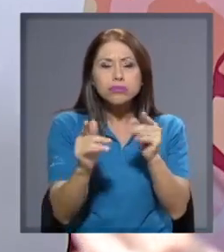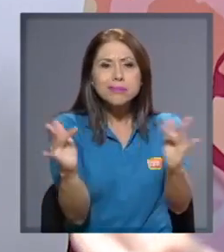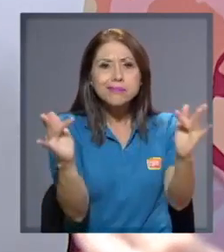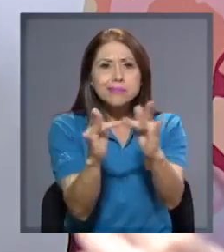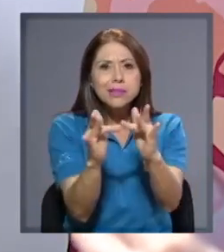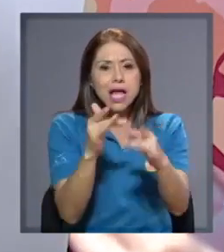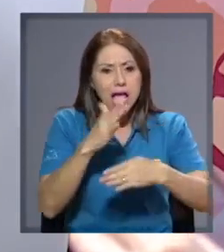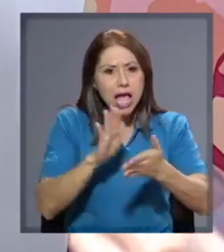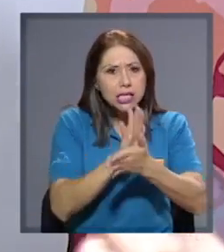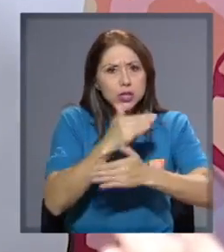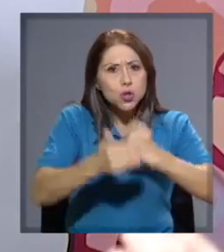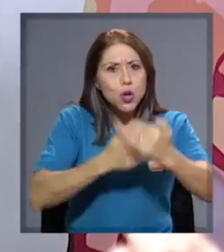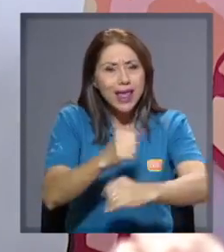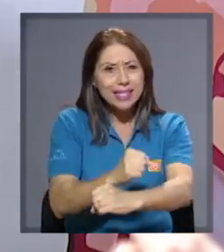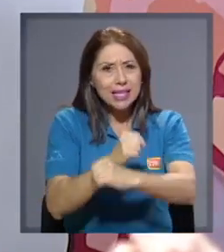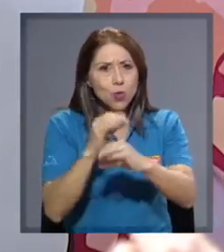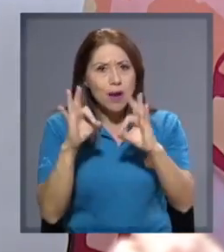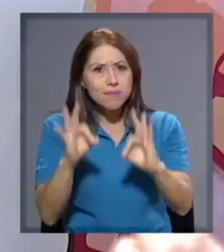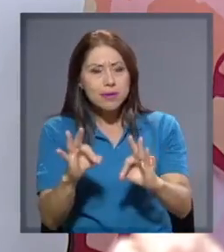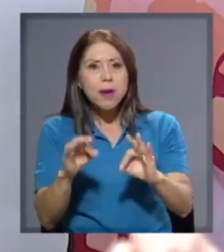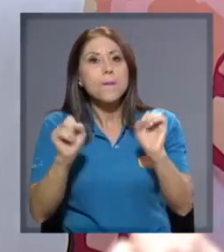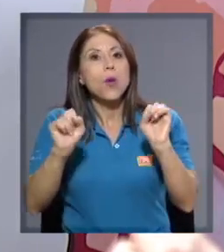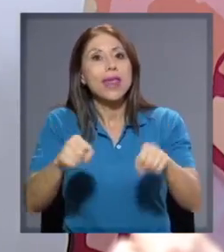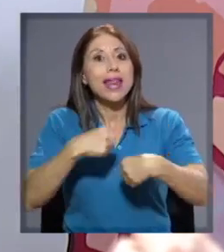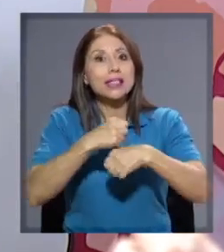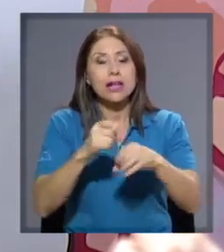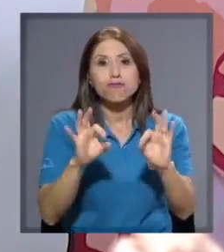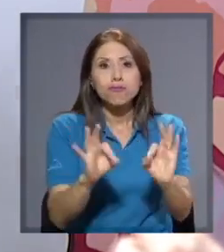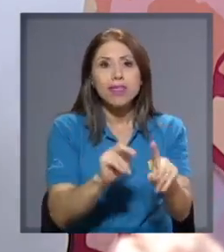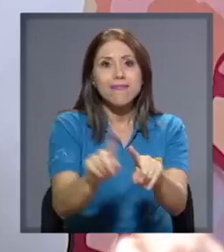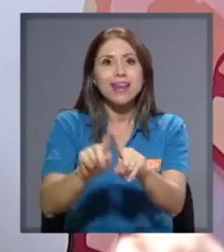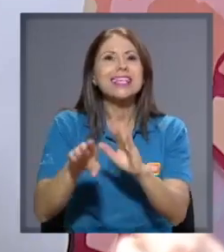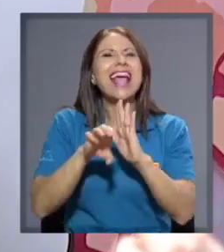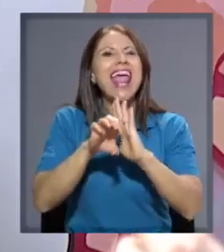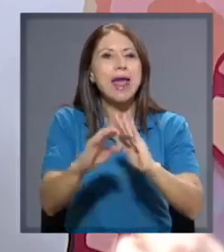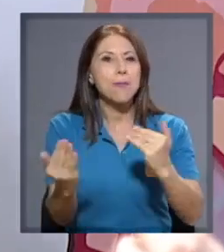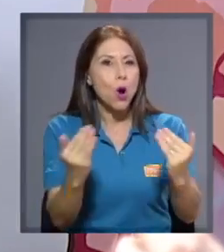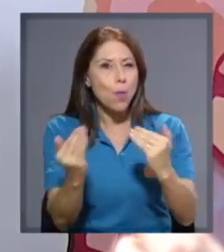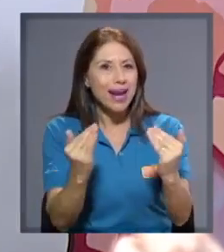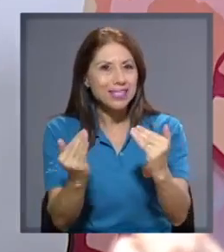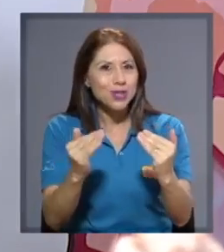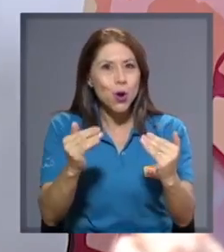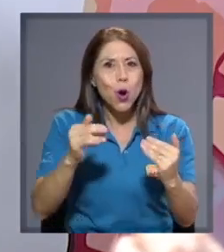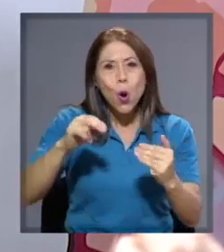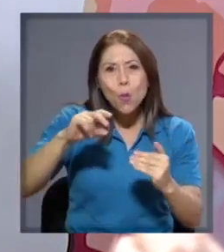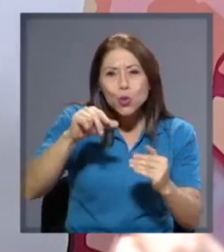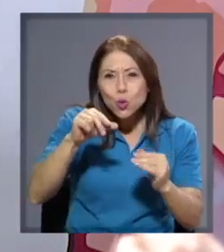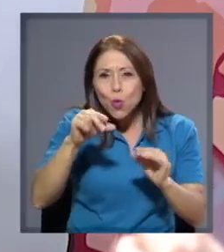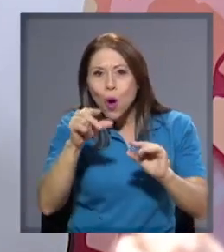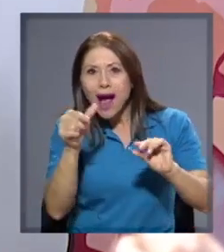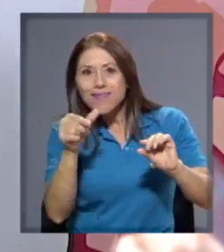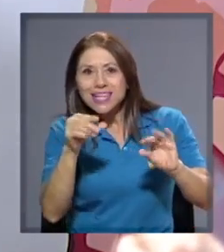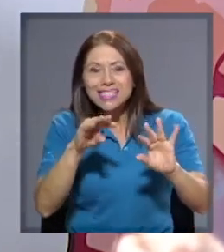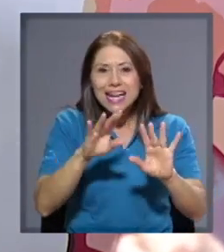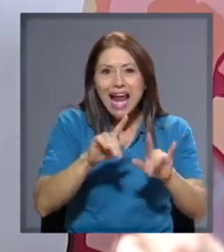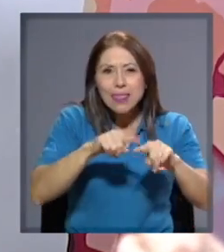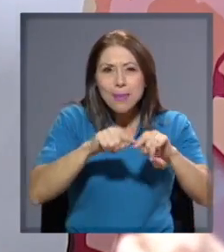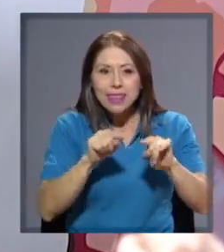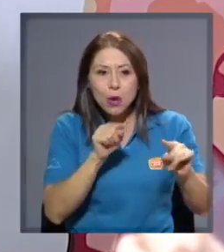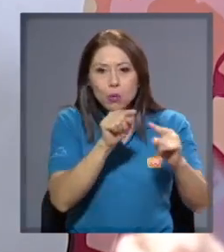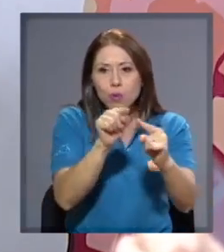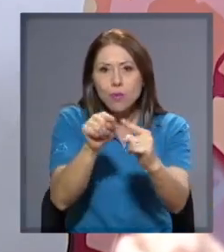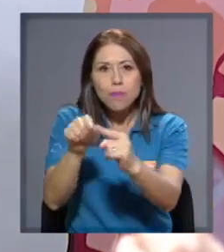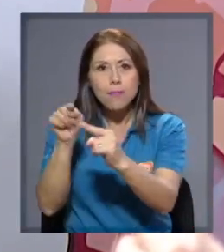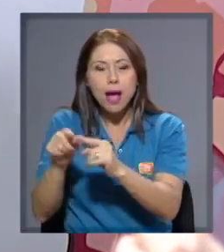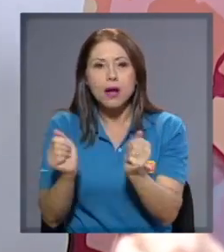segura poder llegar y generar los diferentes como abrir o cerrar un poquito el tubo dependiendo de las capacidades que se necesite bajo una valoración equilibrada